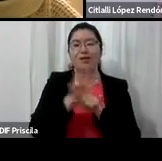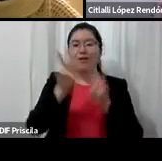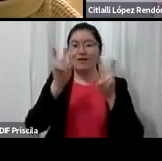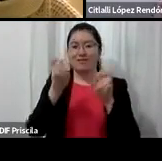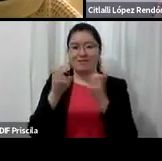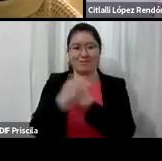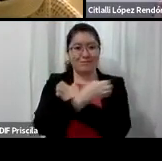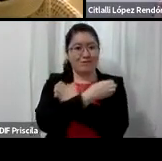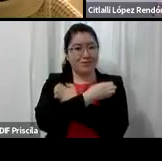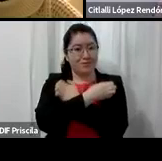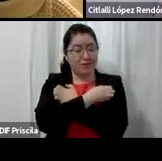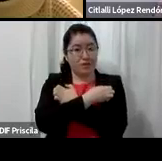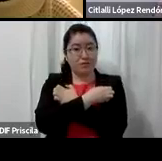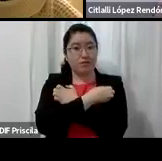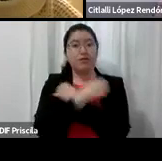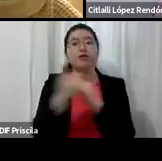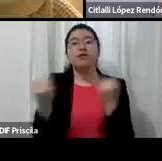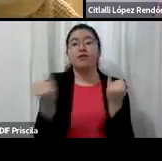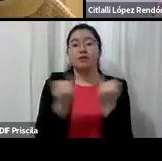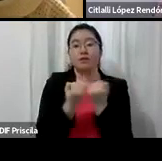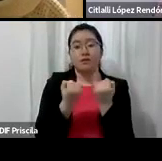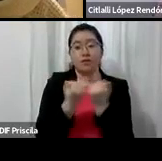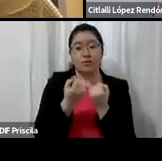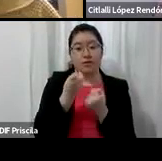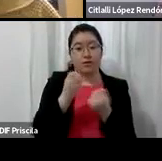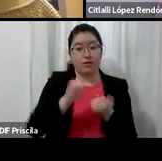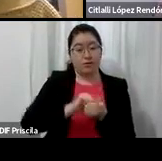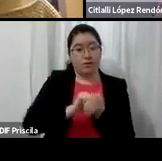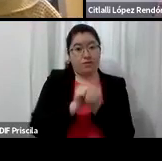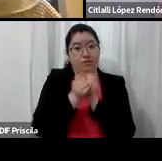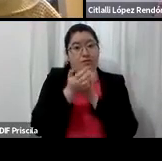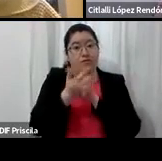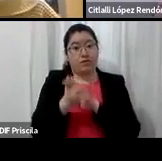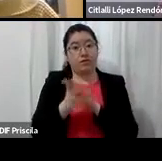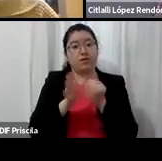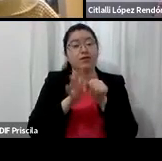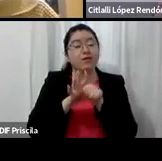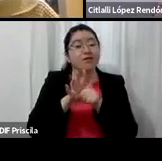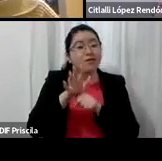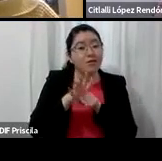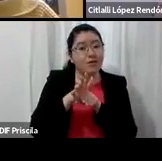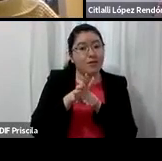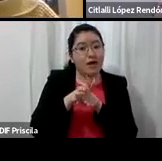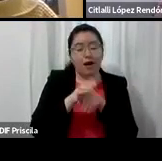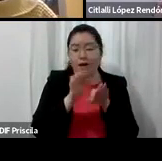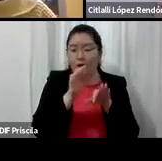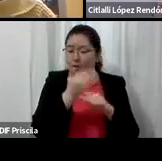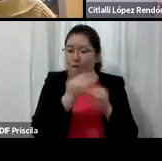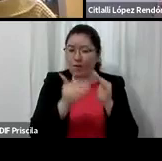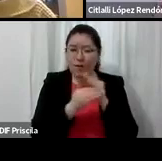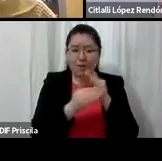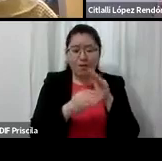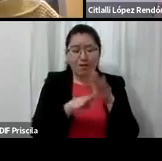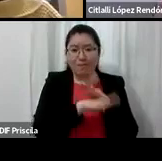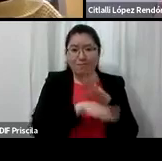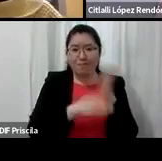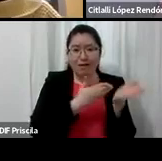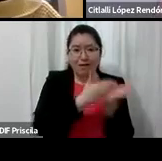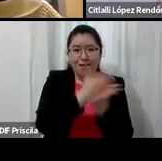eso, sino que se convierta en un eje transversal de las políticas públicas de un montón de